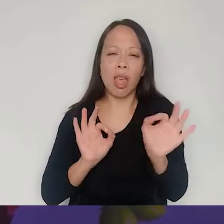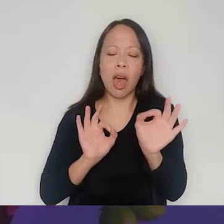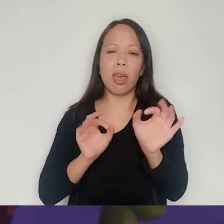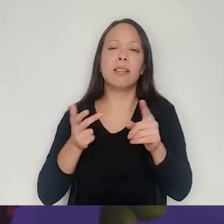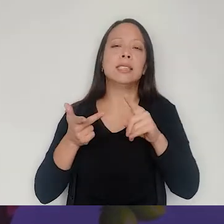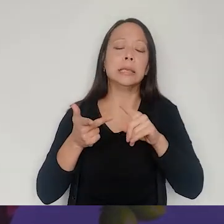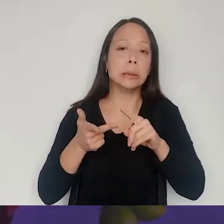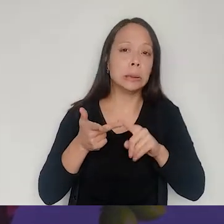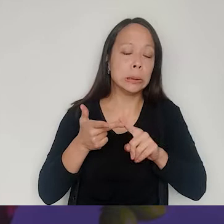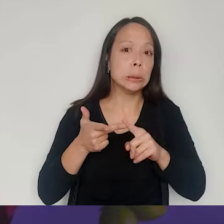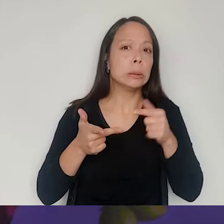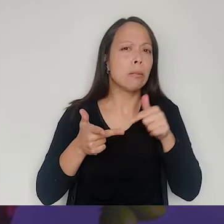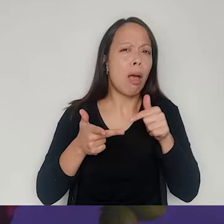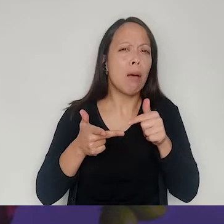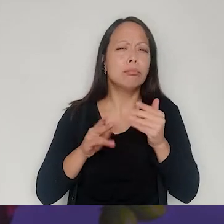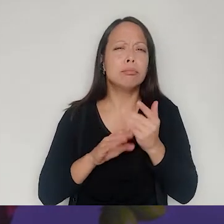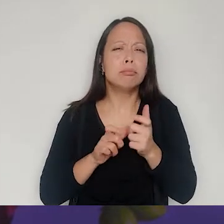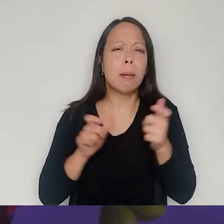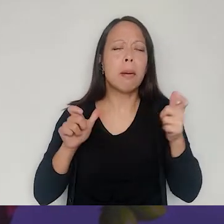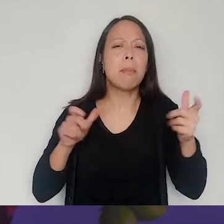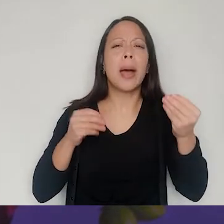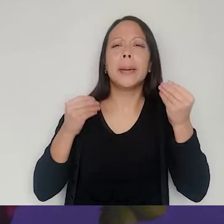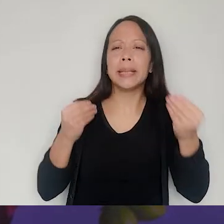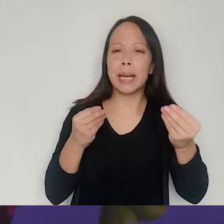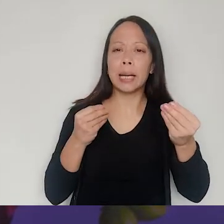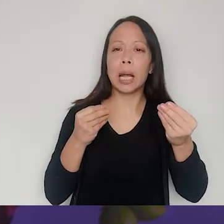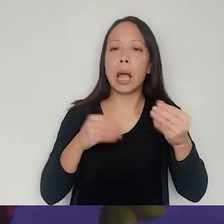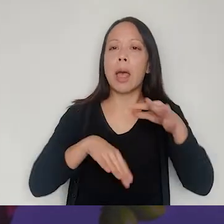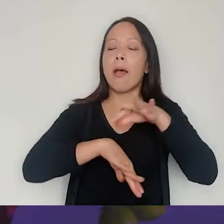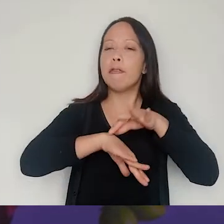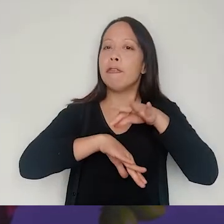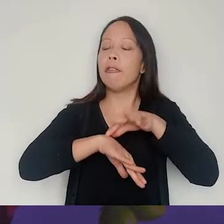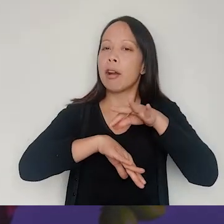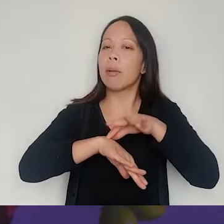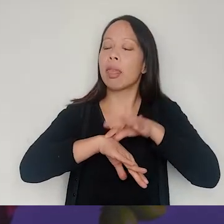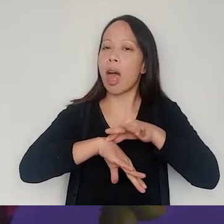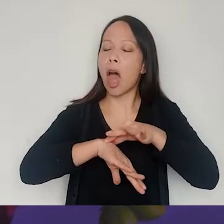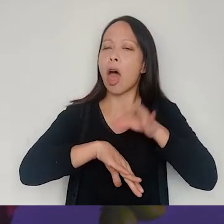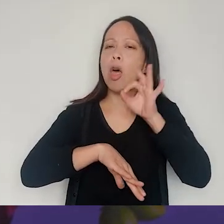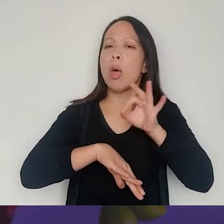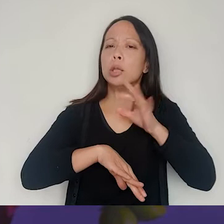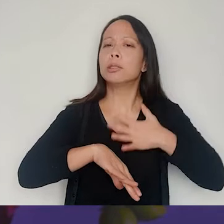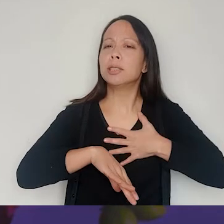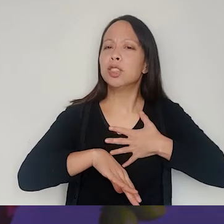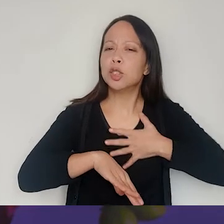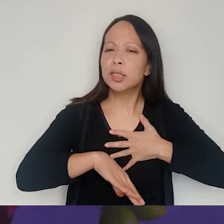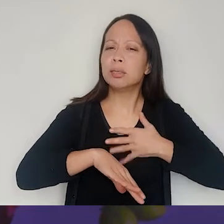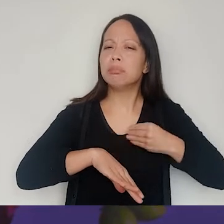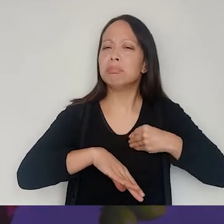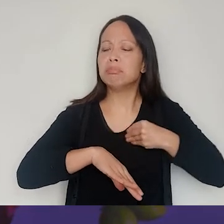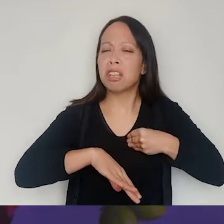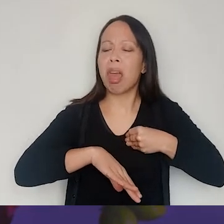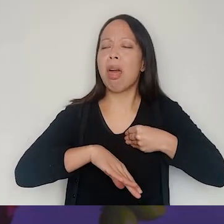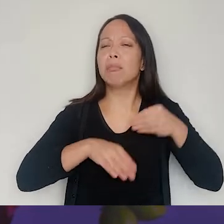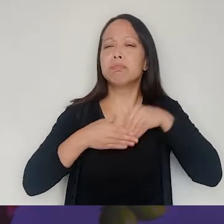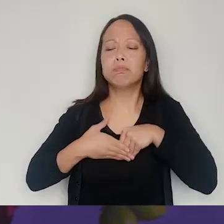algo que incrementó. En estos años hubo un agravamiento de la enfermedad o de los síntomas. Y claro, esto, si bien no